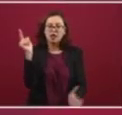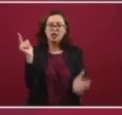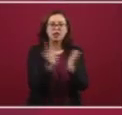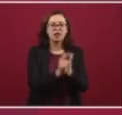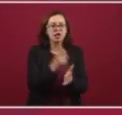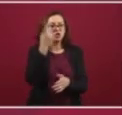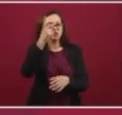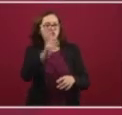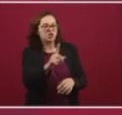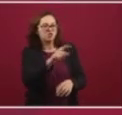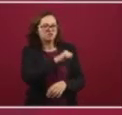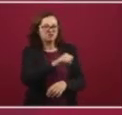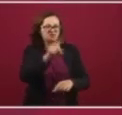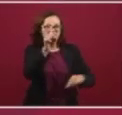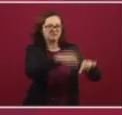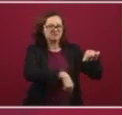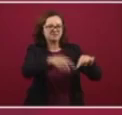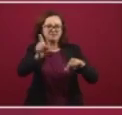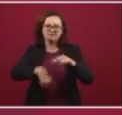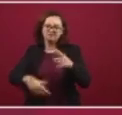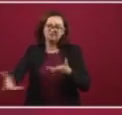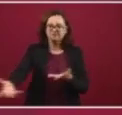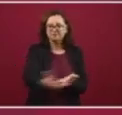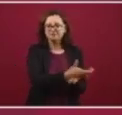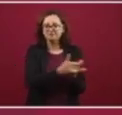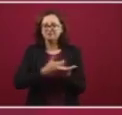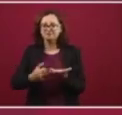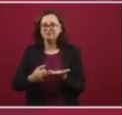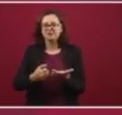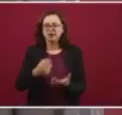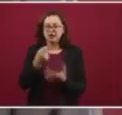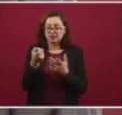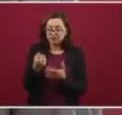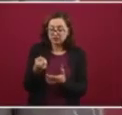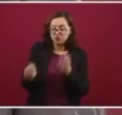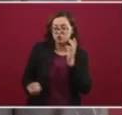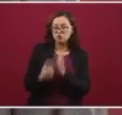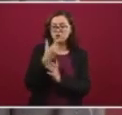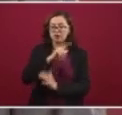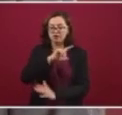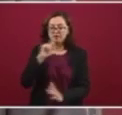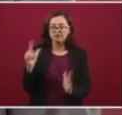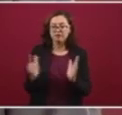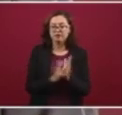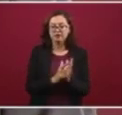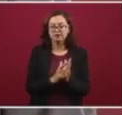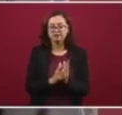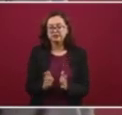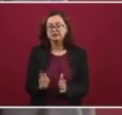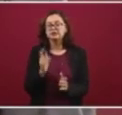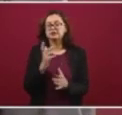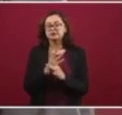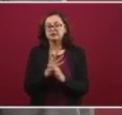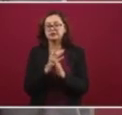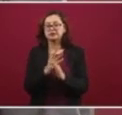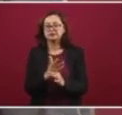que, de acuerdo a esta ley, en un plazo no